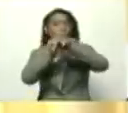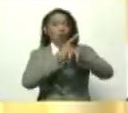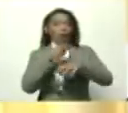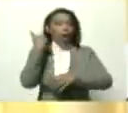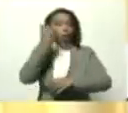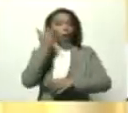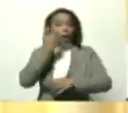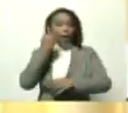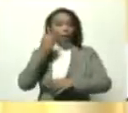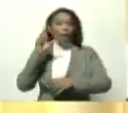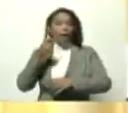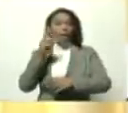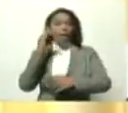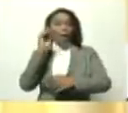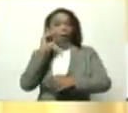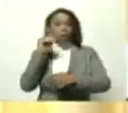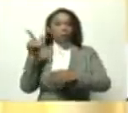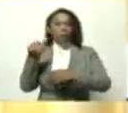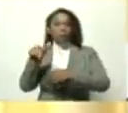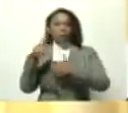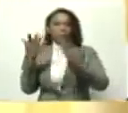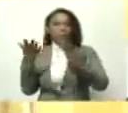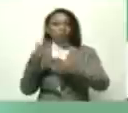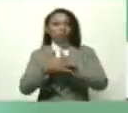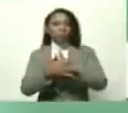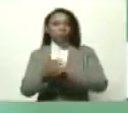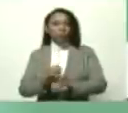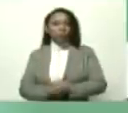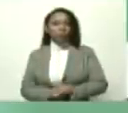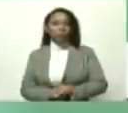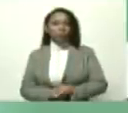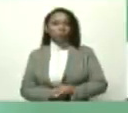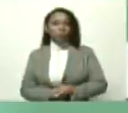los de Gedeón, ¿y estos en dónde?